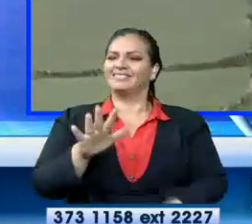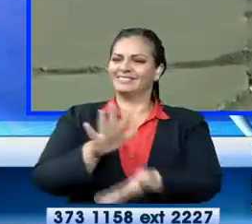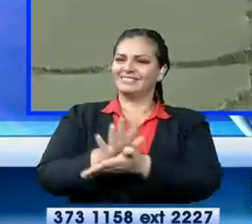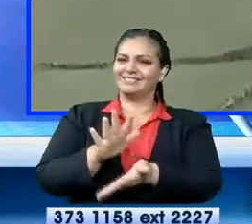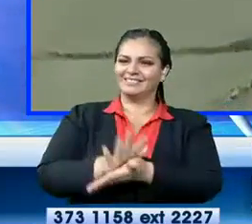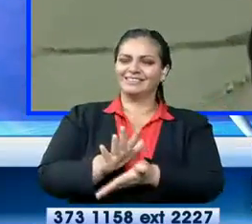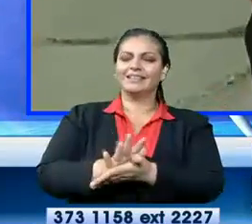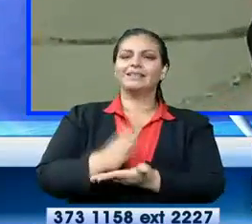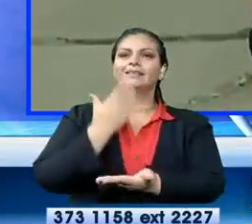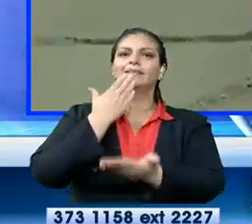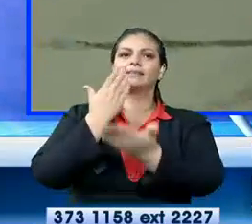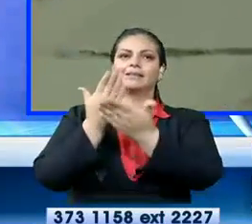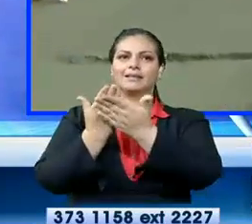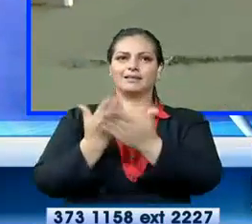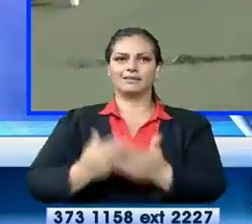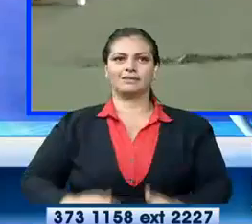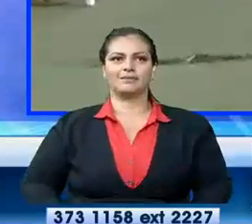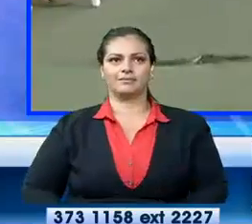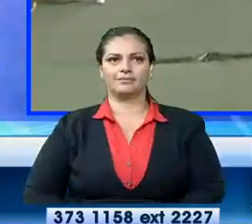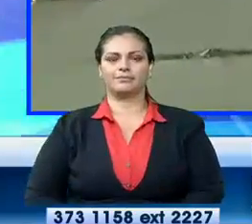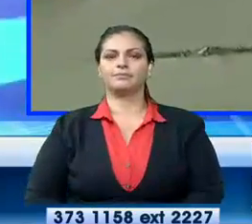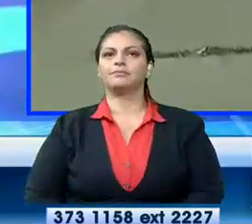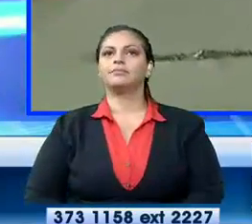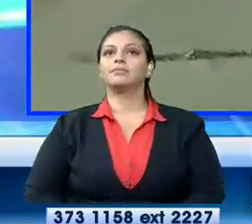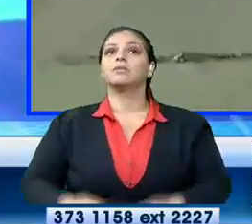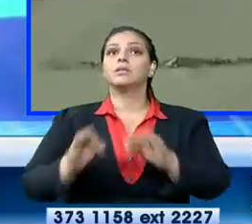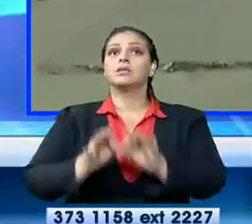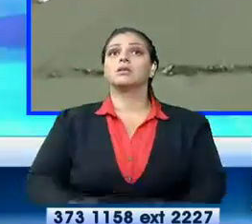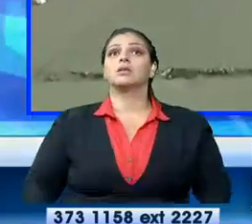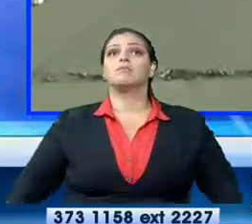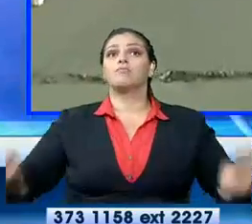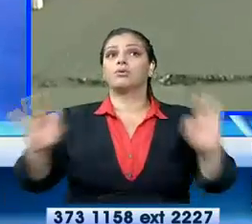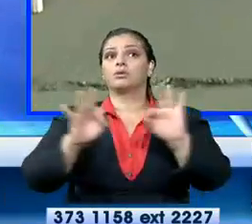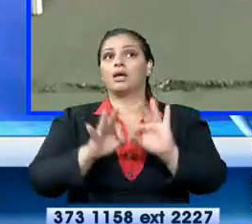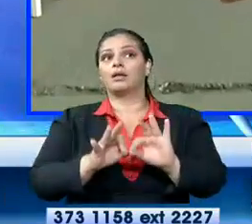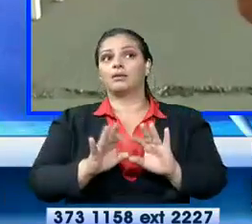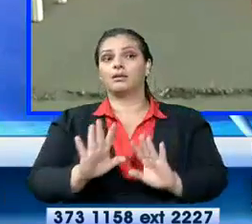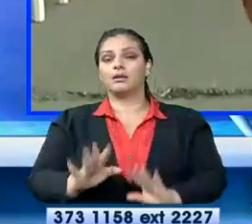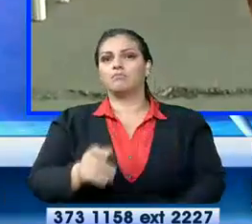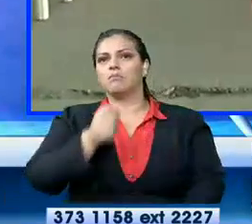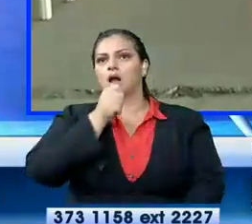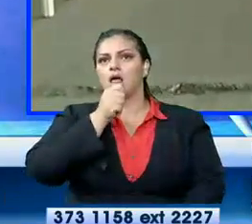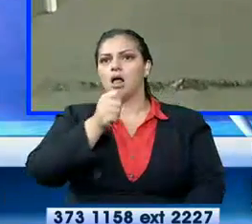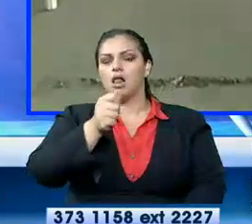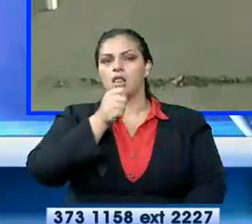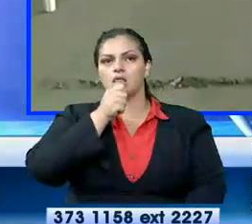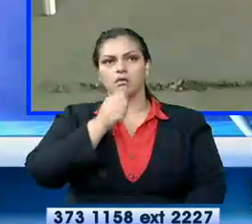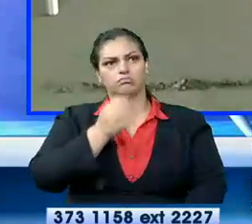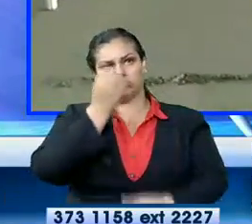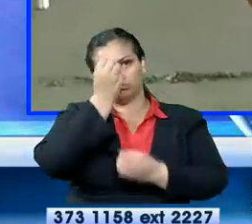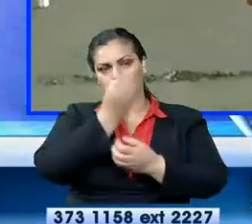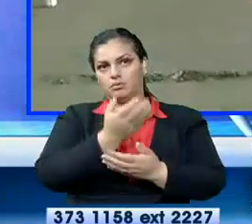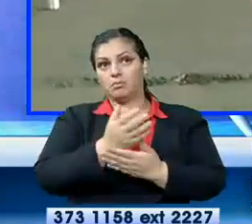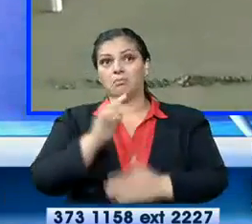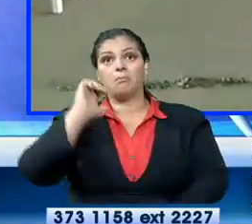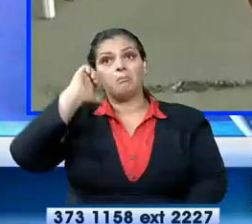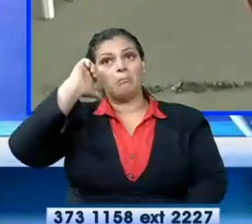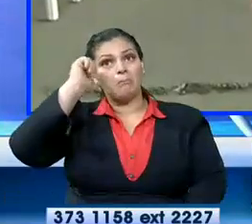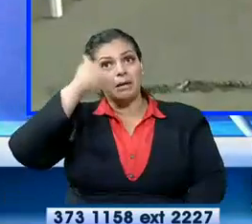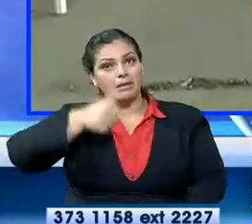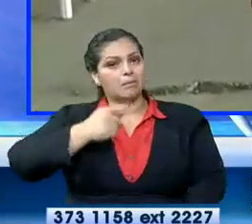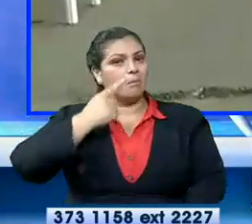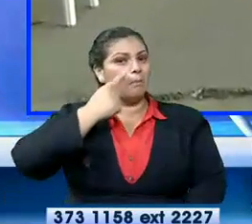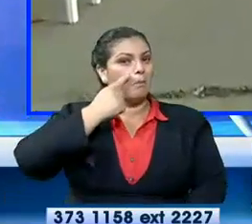insisto, como le decíamos en Noti 1, hay que hacer el seguimiento y darnos la vuelta mañana a ver si es cierto que retiran esos escombros y no queda solamente en